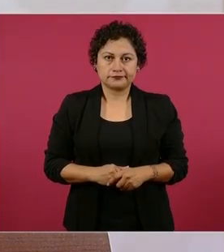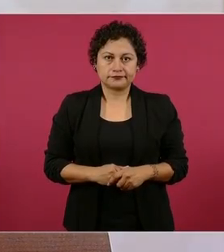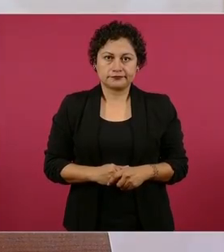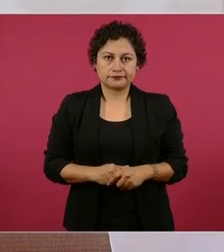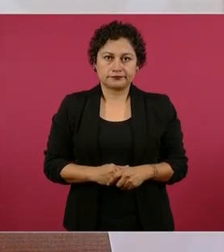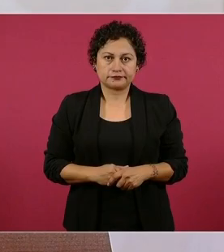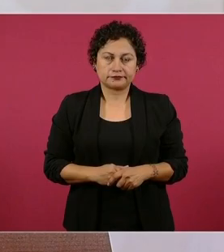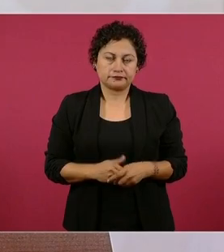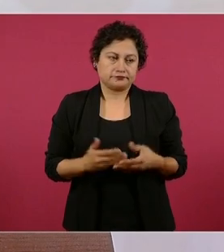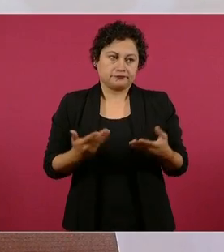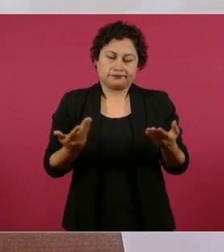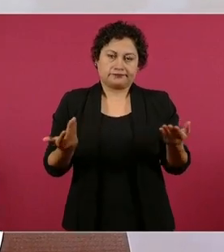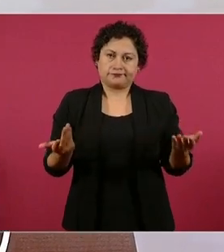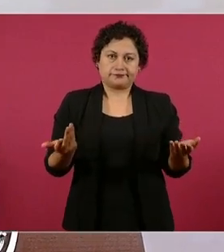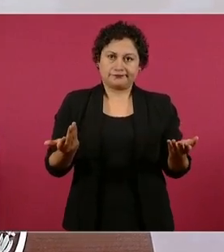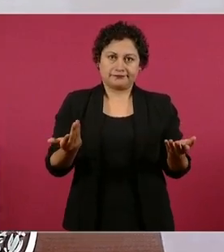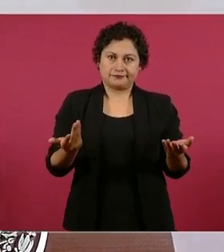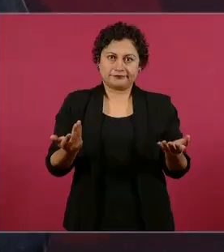nada más,